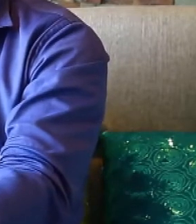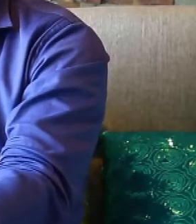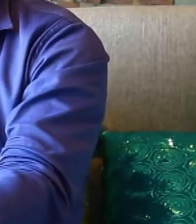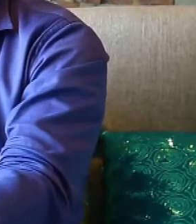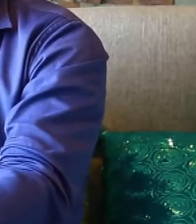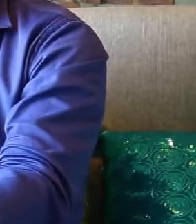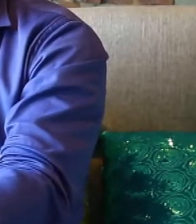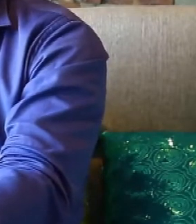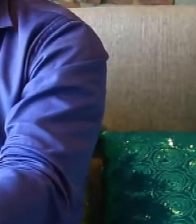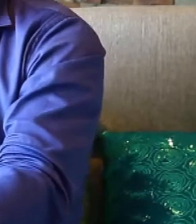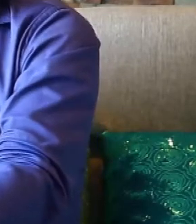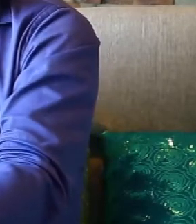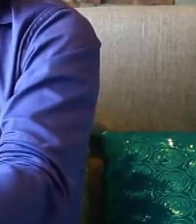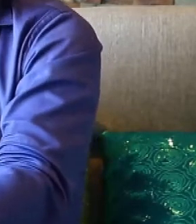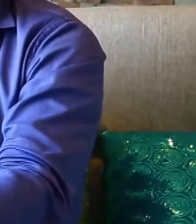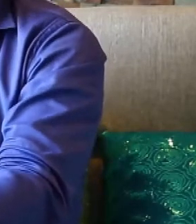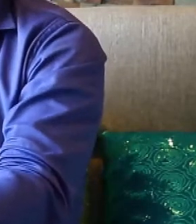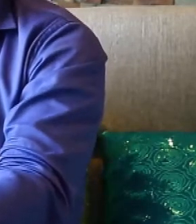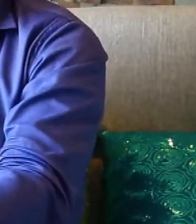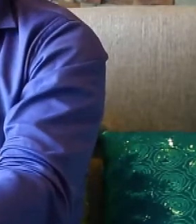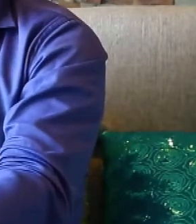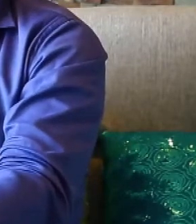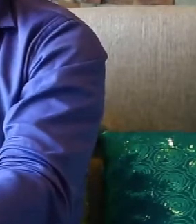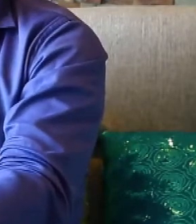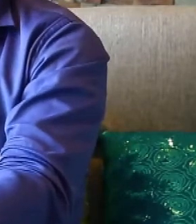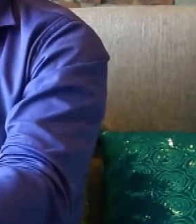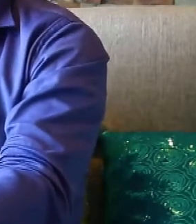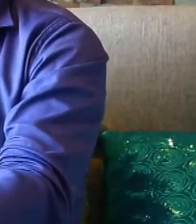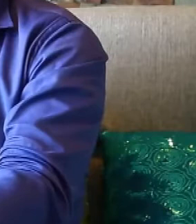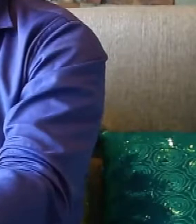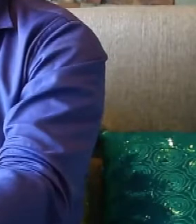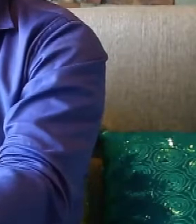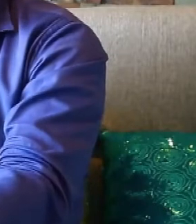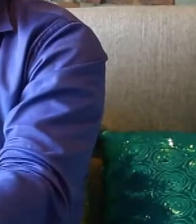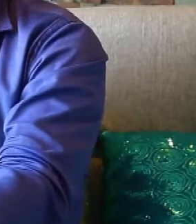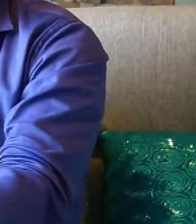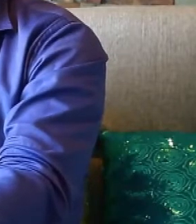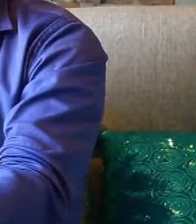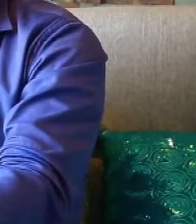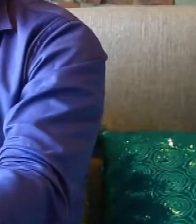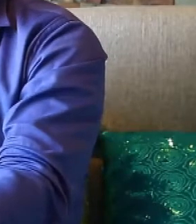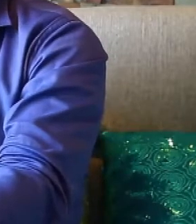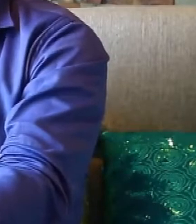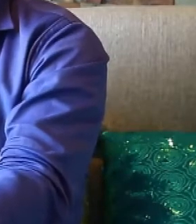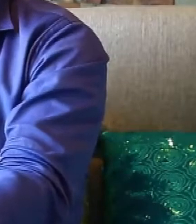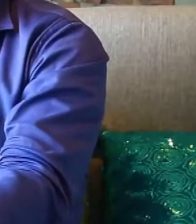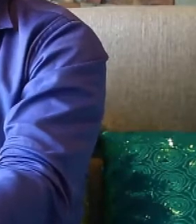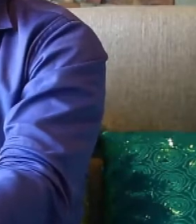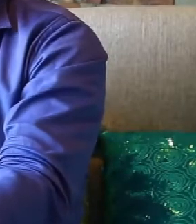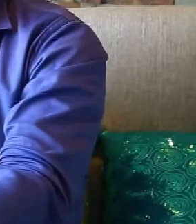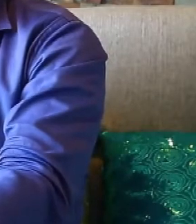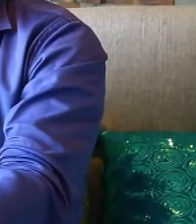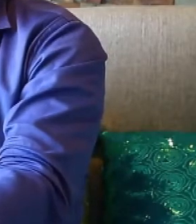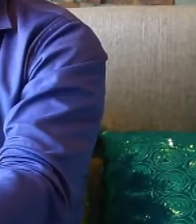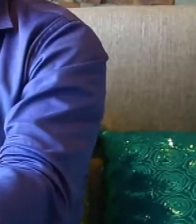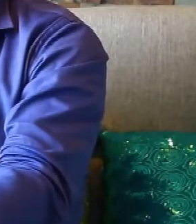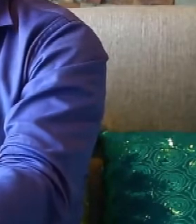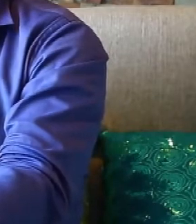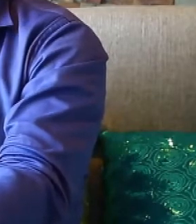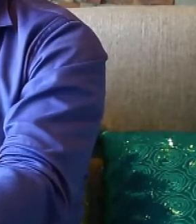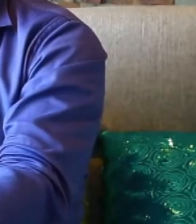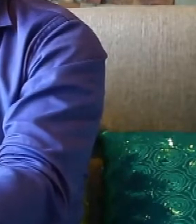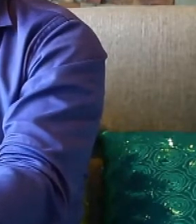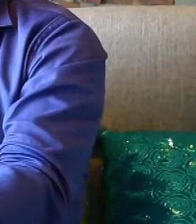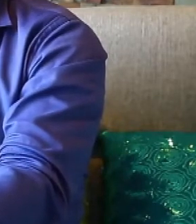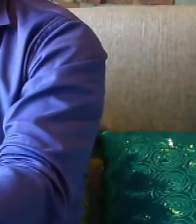comodidad donde estás, pues toda la vida te vas a quedar ahí. Es un desafío, eso es lo que tenemos que hacer, asumir un desafío, asumir un